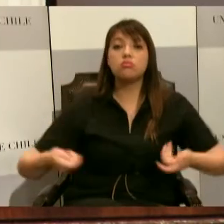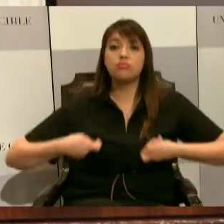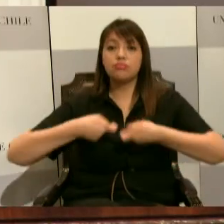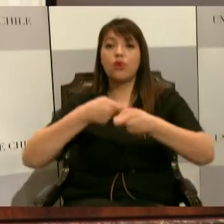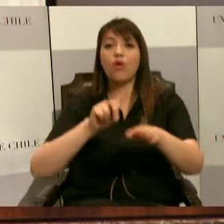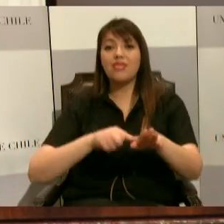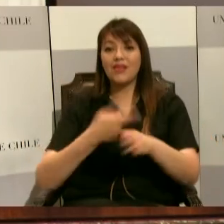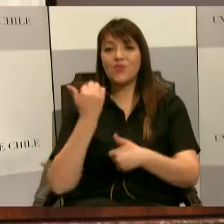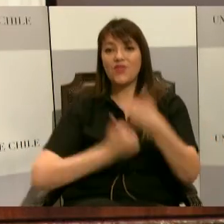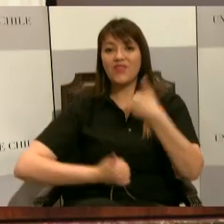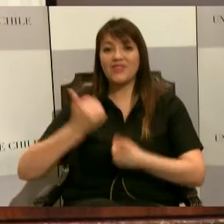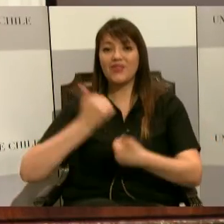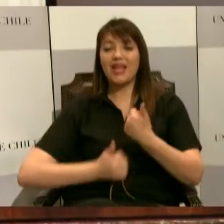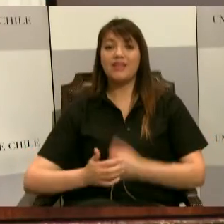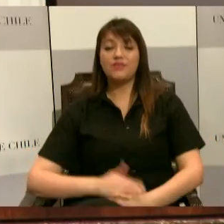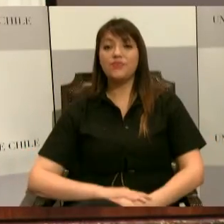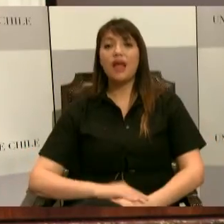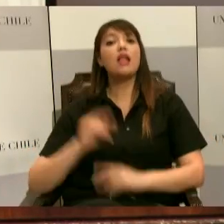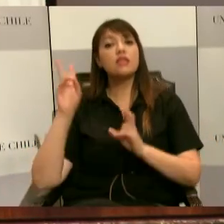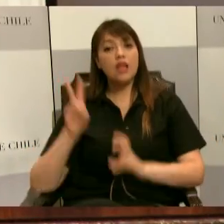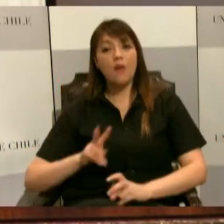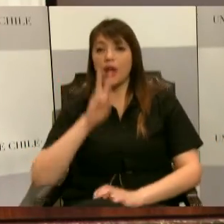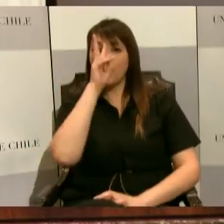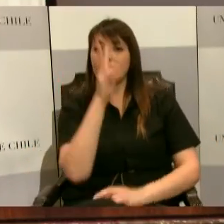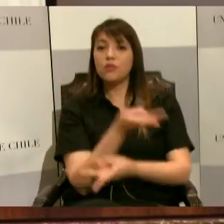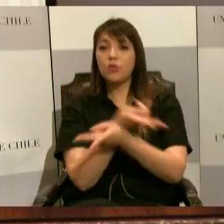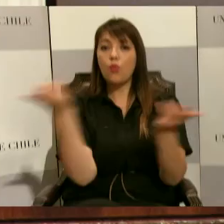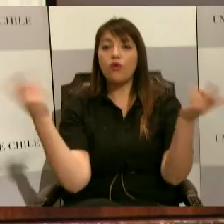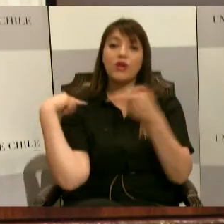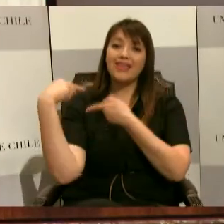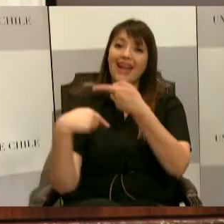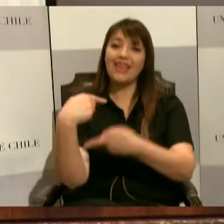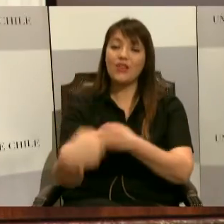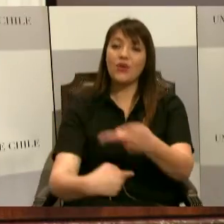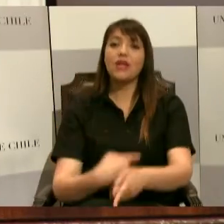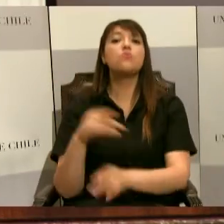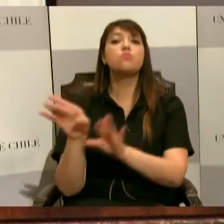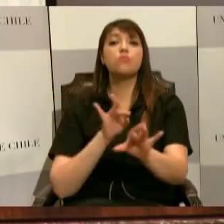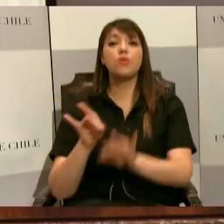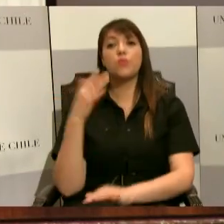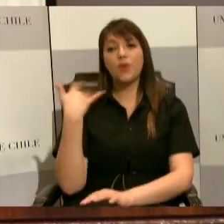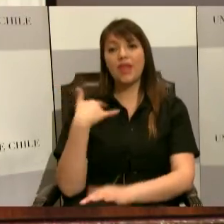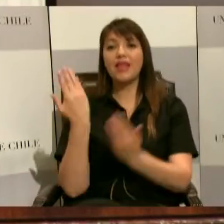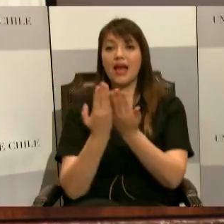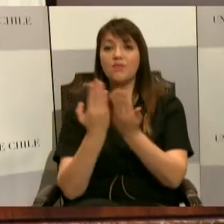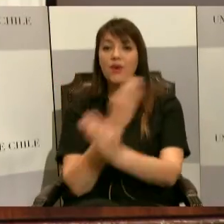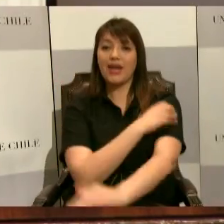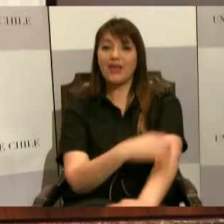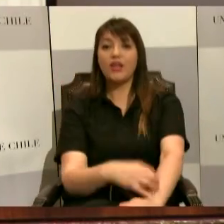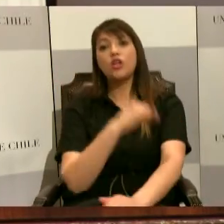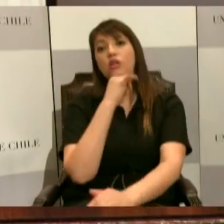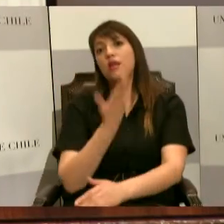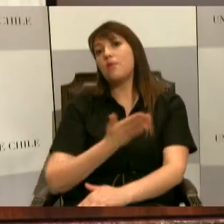técnico profesional. Se trata de un reconocimiento público al esfuerzo y trayectoria educativa, destacando el mérito académico regional. Yo no sé si les